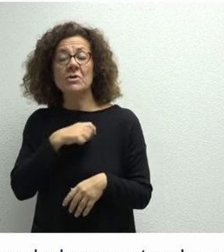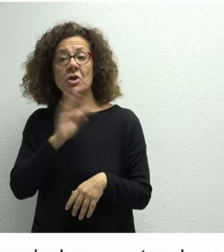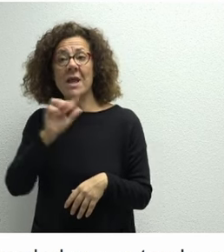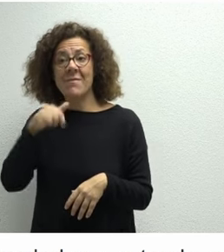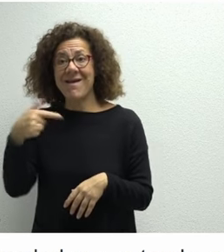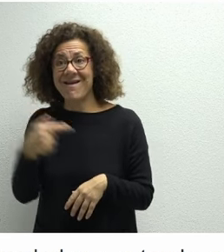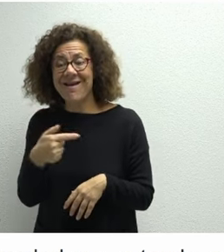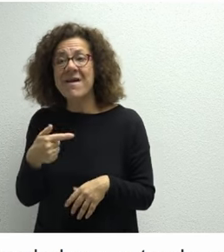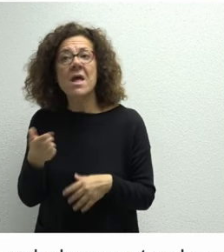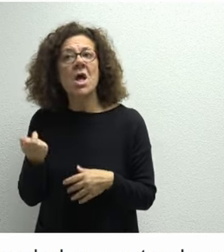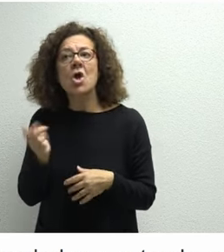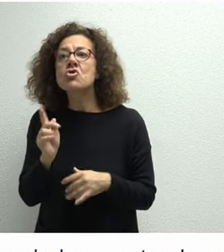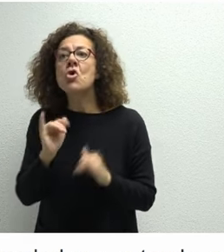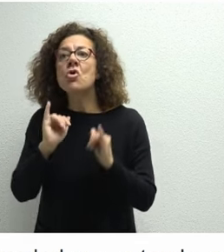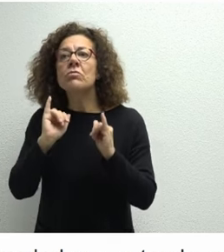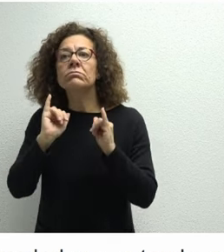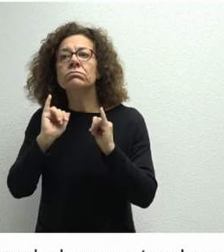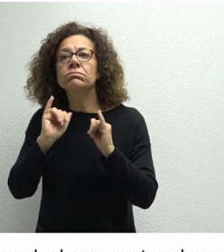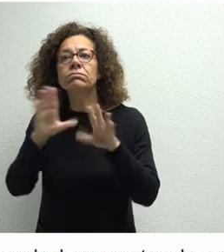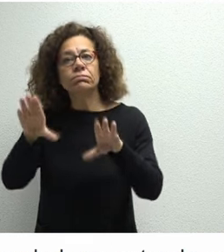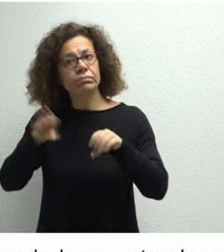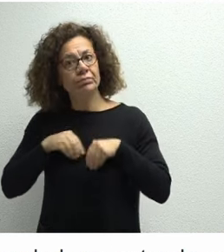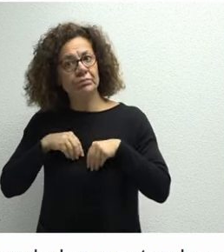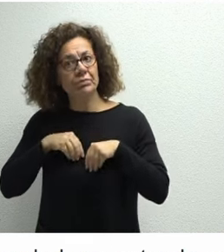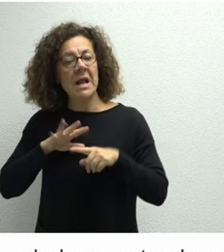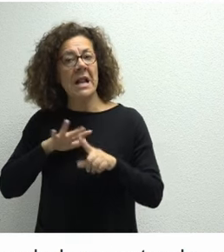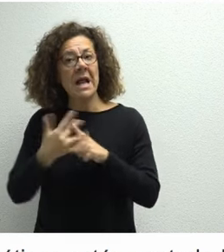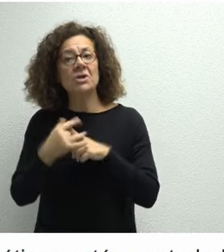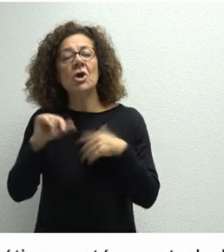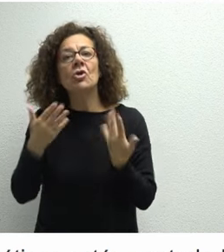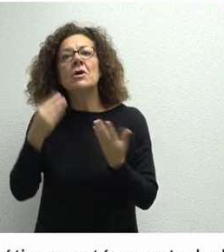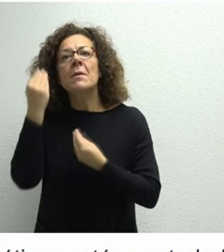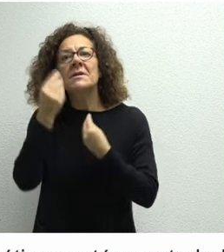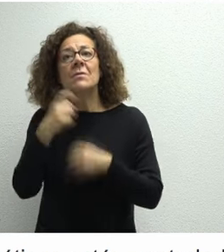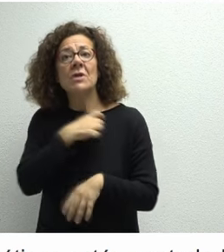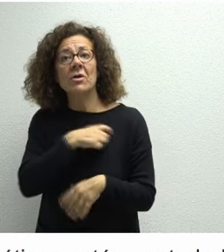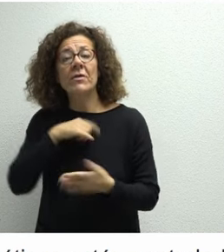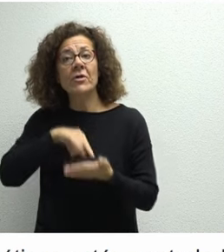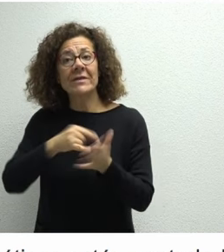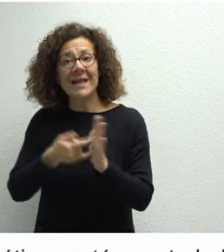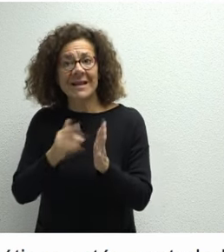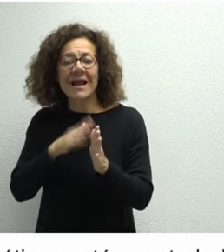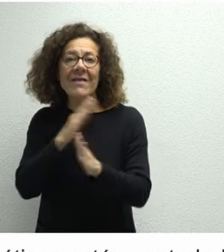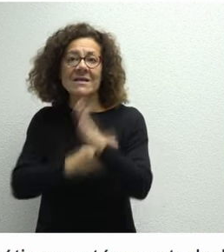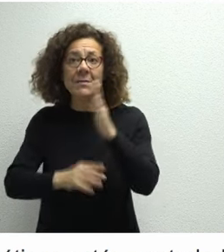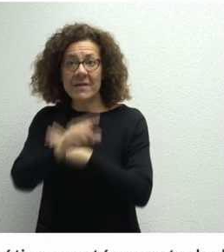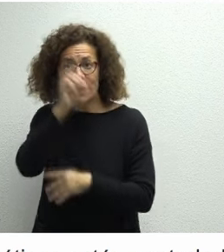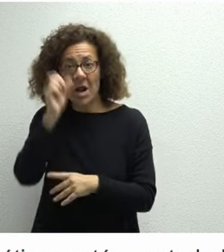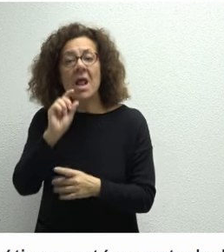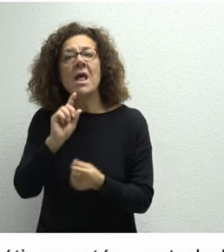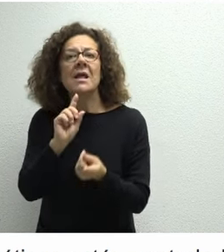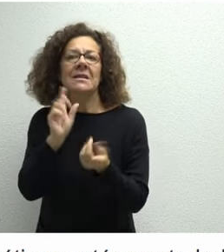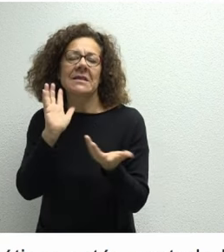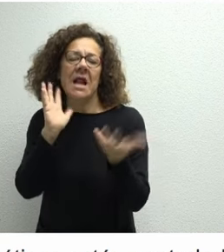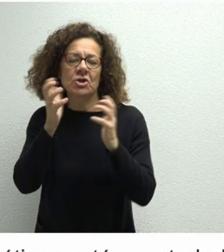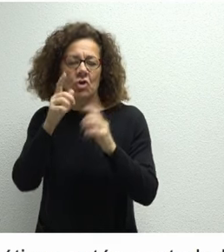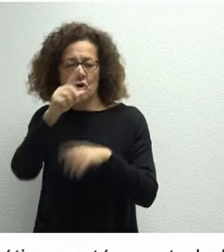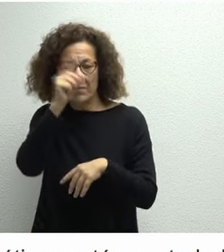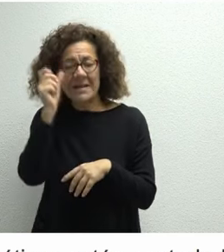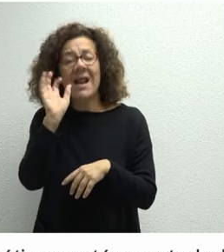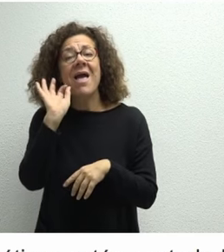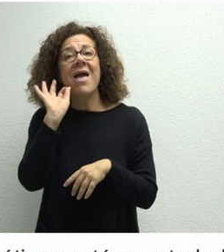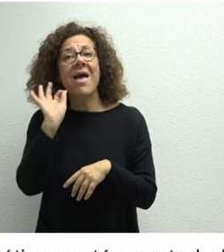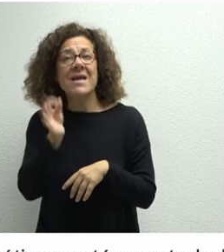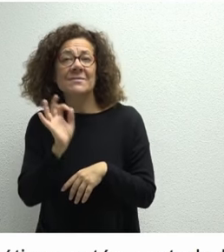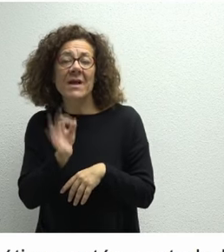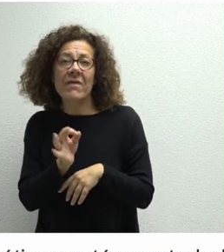no se llevaba el caso con lo cual lo planteamos en la comisión técnica asistencial discapacidad intelectual y trastorno mental y es cierto que